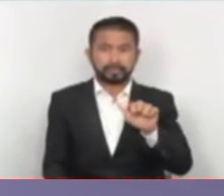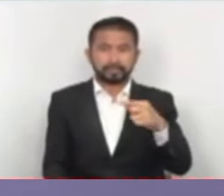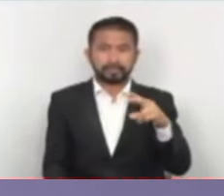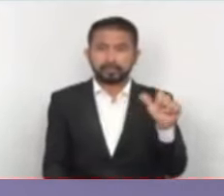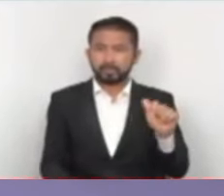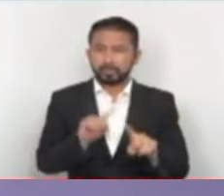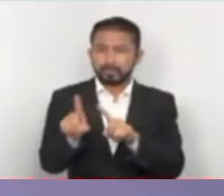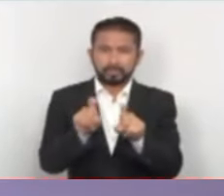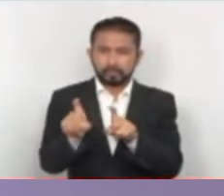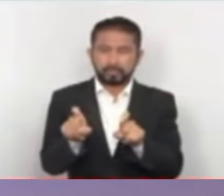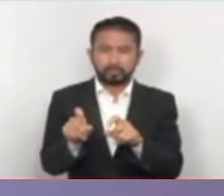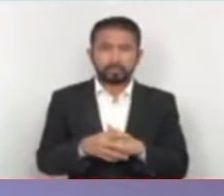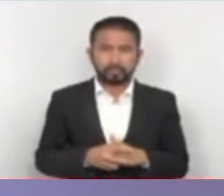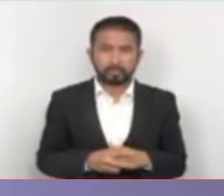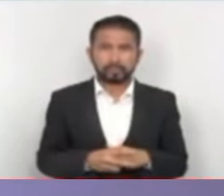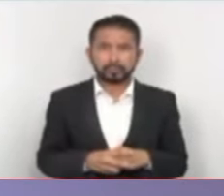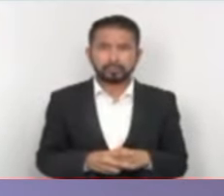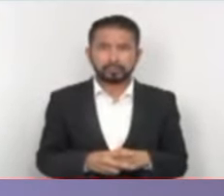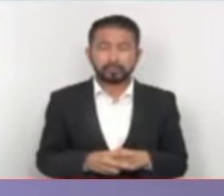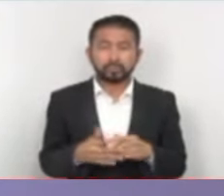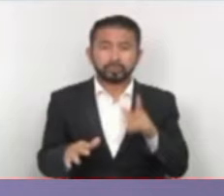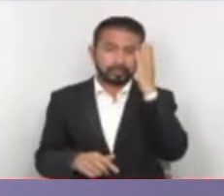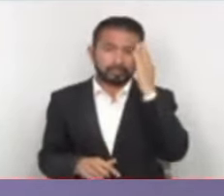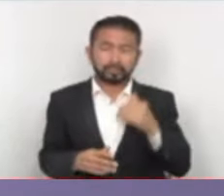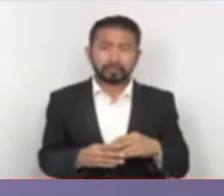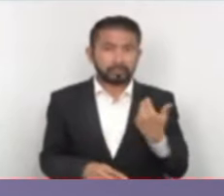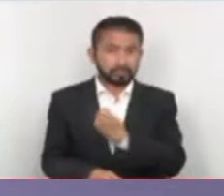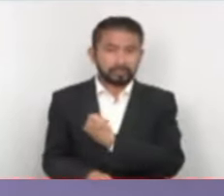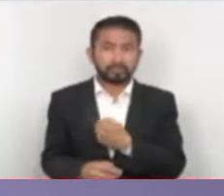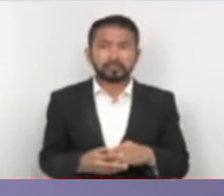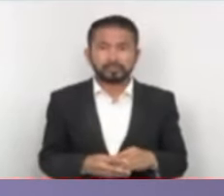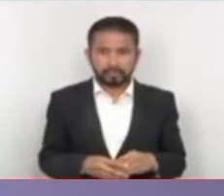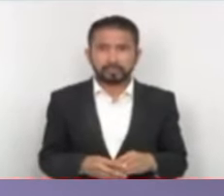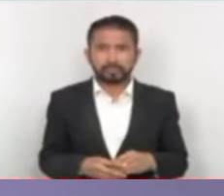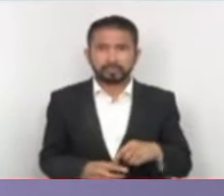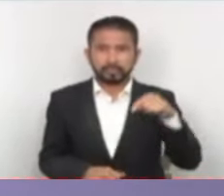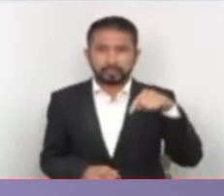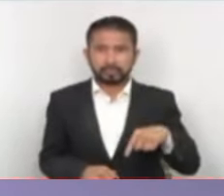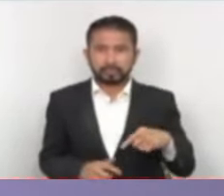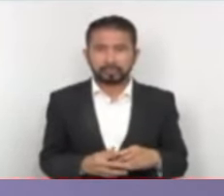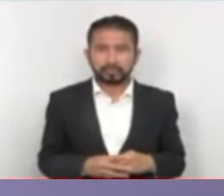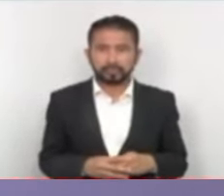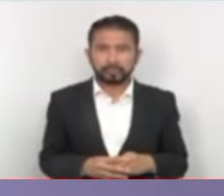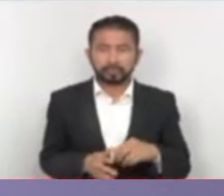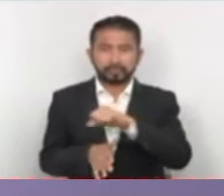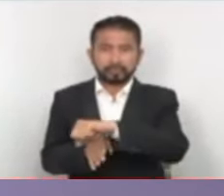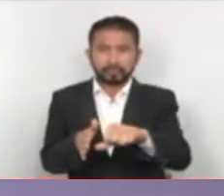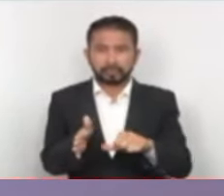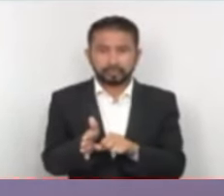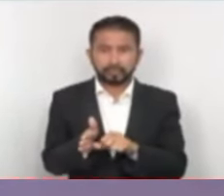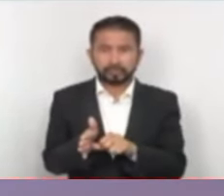eso. Pero como usted sabe, para nosotros, y de hecho para esta Asamblea